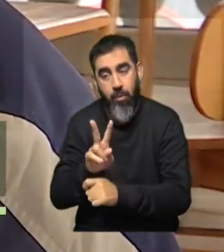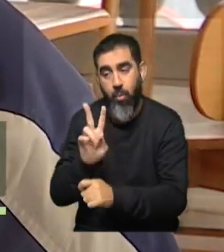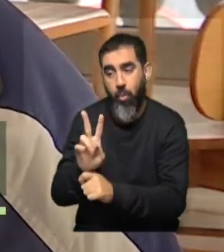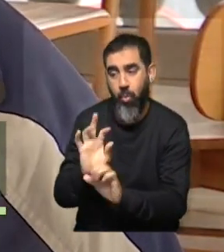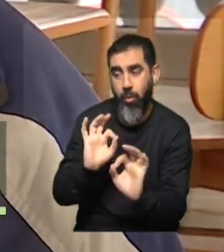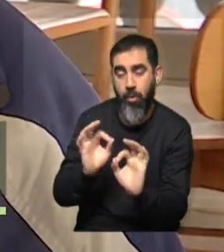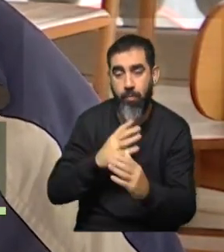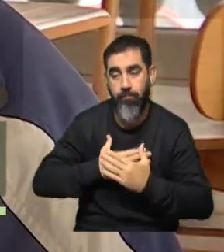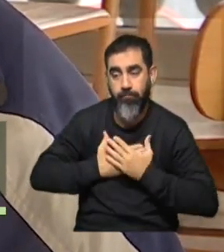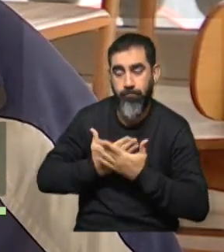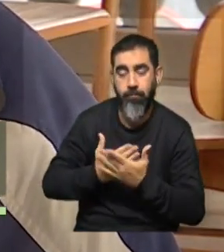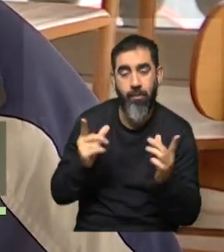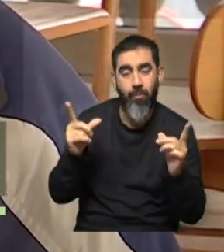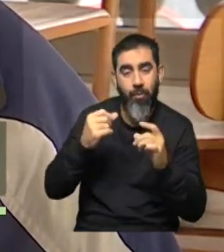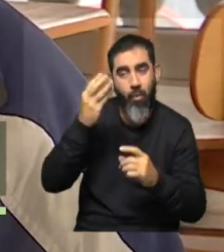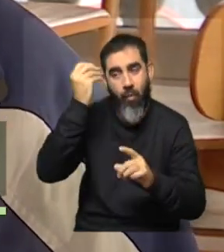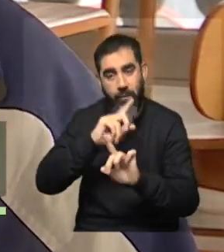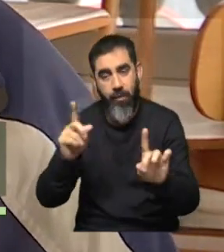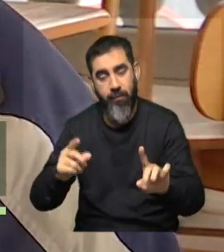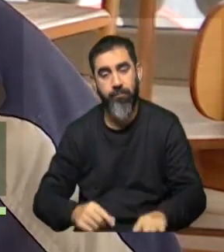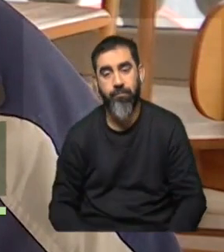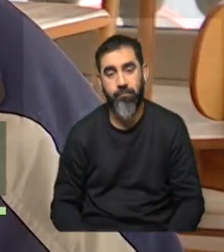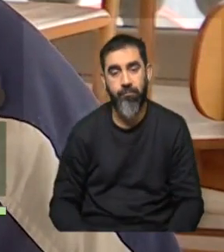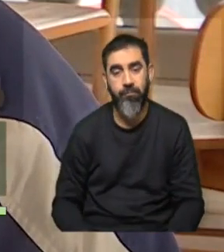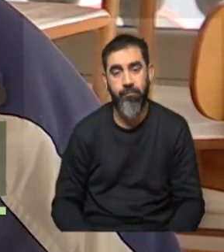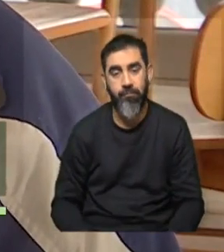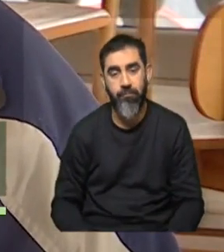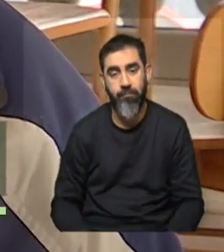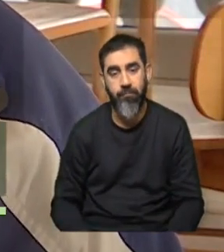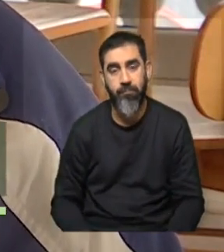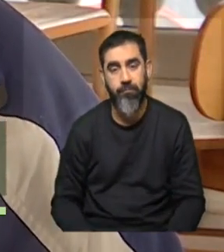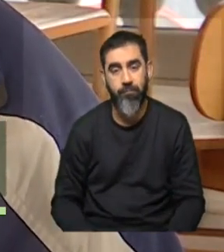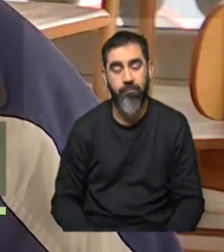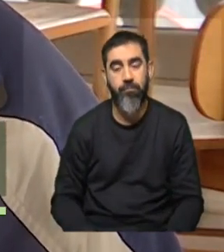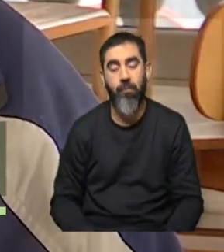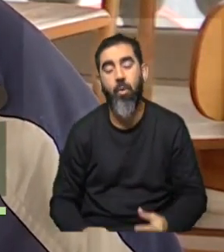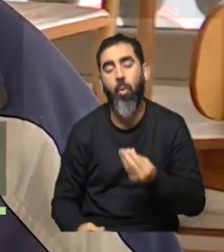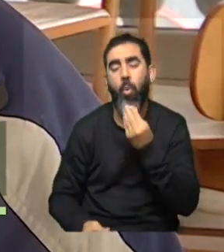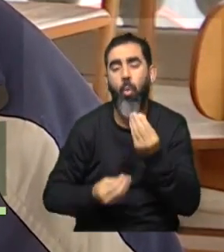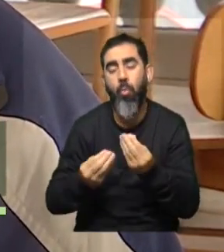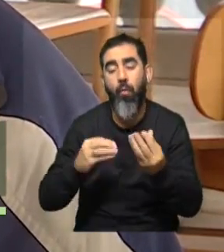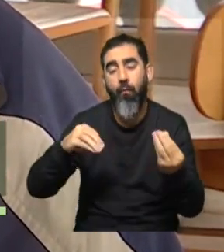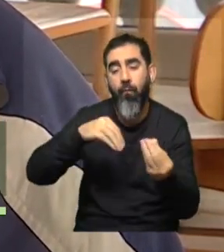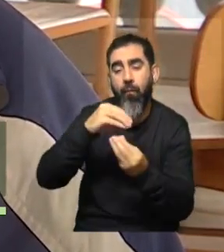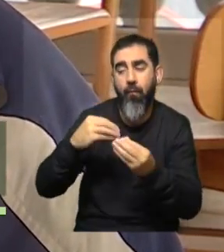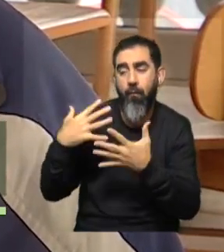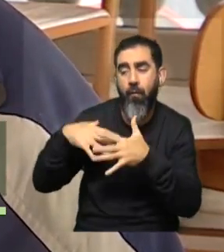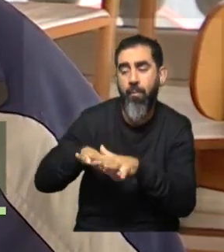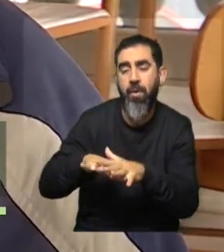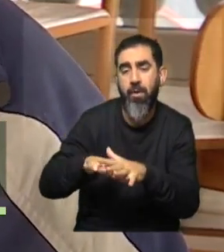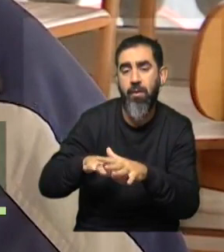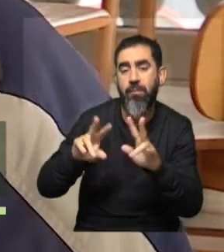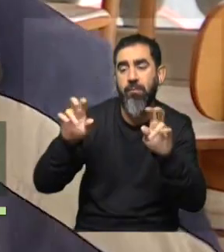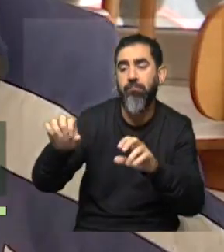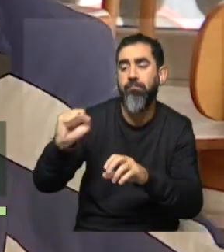cuidás si lo querés es muy difícil irse de ahí o sea que yo nunca me fui a hacer y cómo incidió tu familia en tu elección